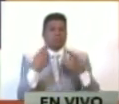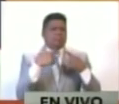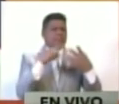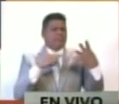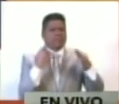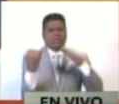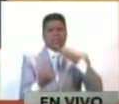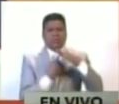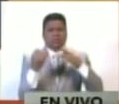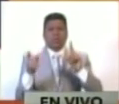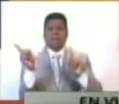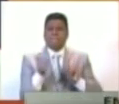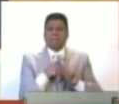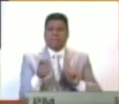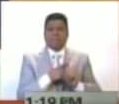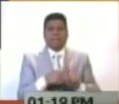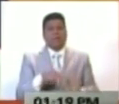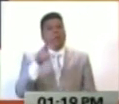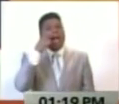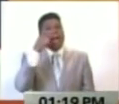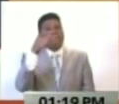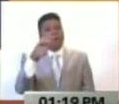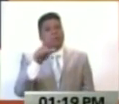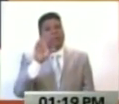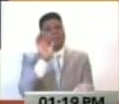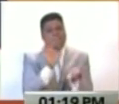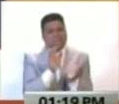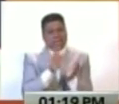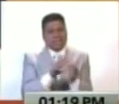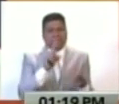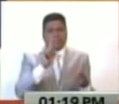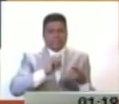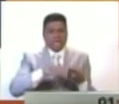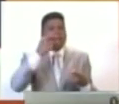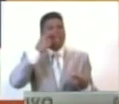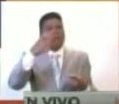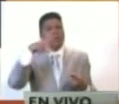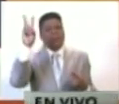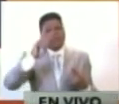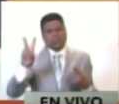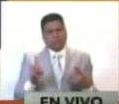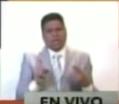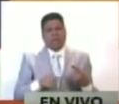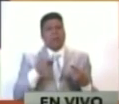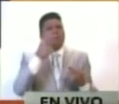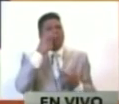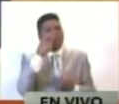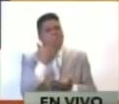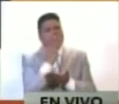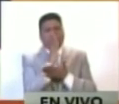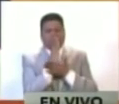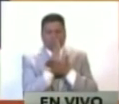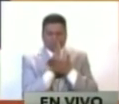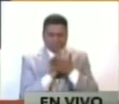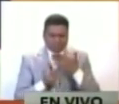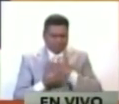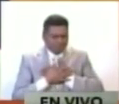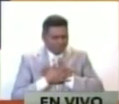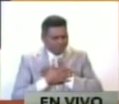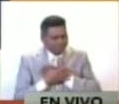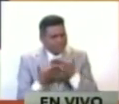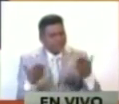Al primero de ellos, al pueblo de Margarita, al pueblo venezolano, un pueblo noble, un pueblo que recibió con una